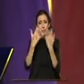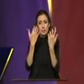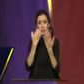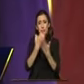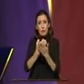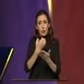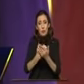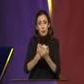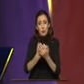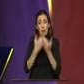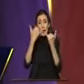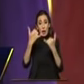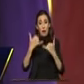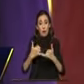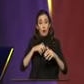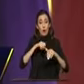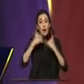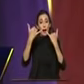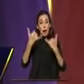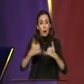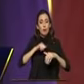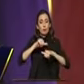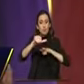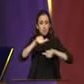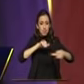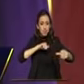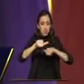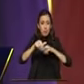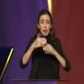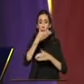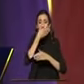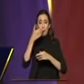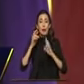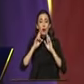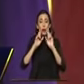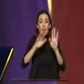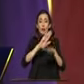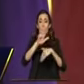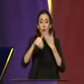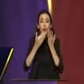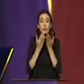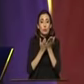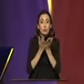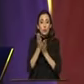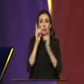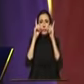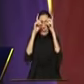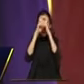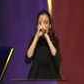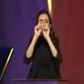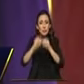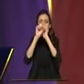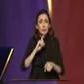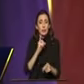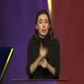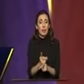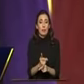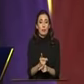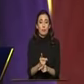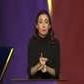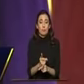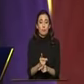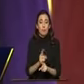Lo estamos bien administrando para mejorar todos sus servicios. Va a ser difícil, claro que va a ser difícil. Y